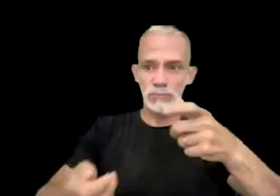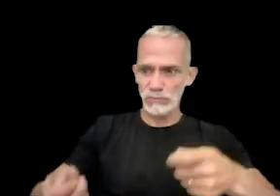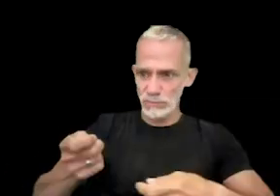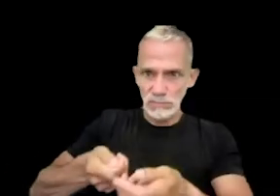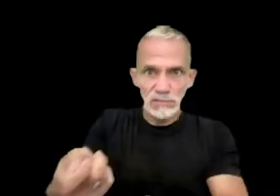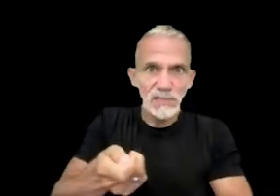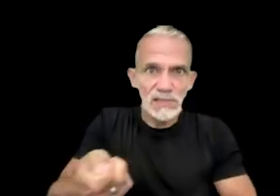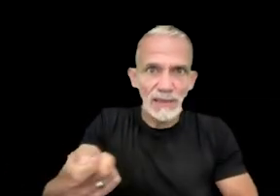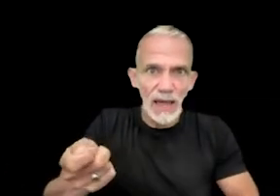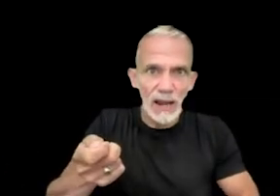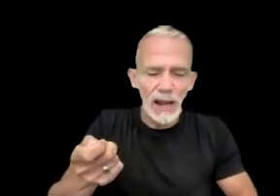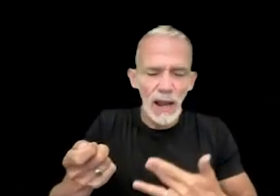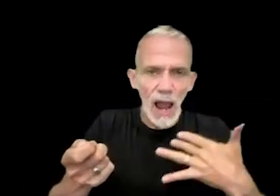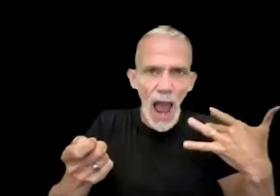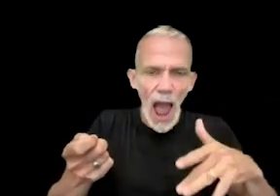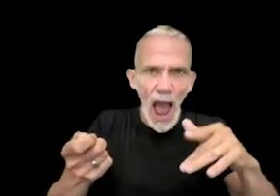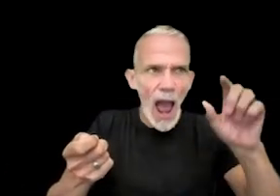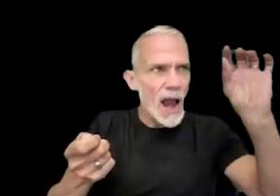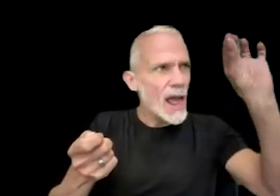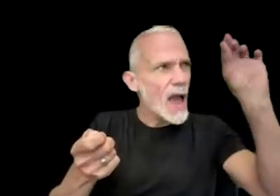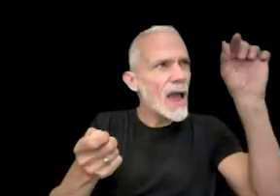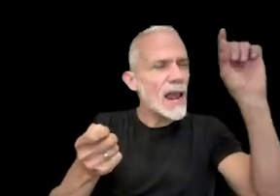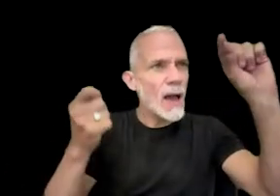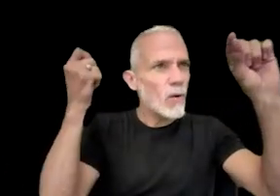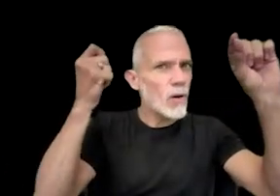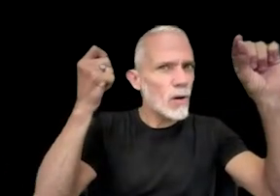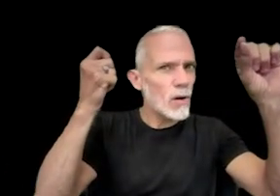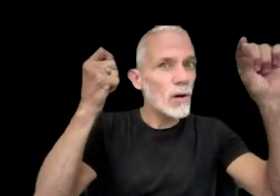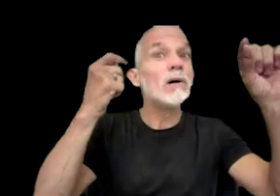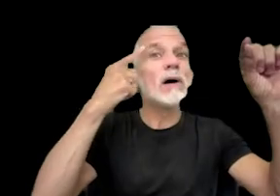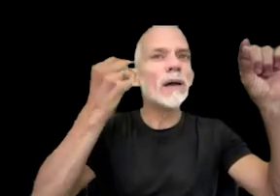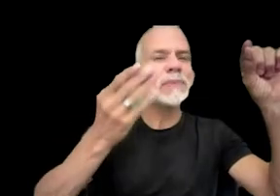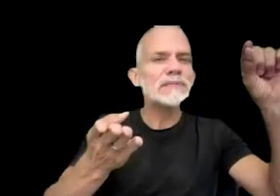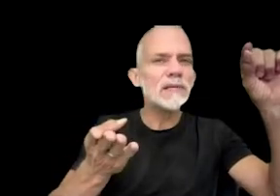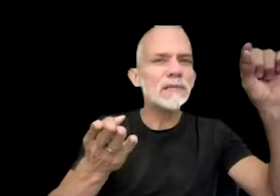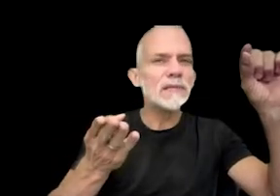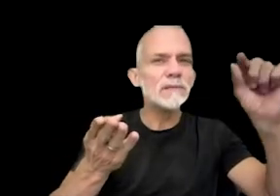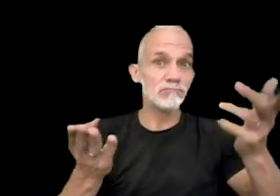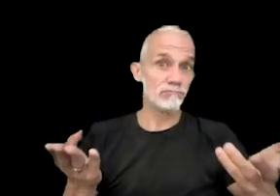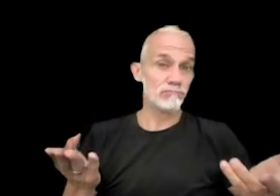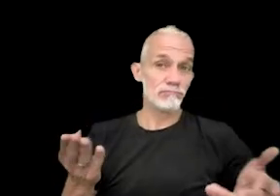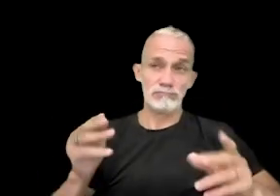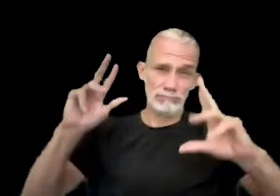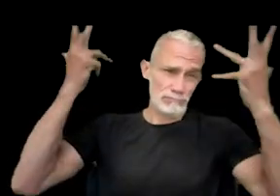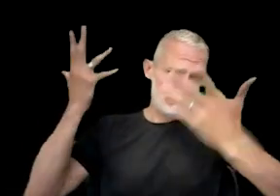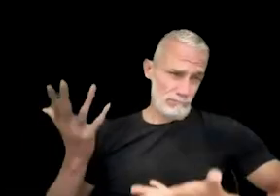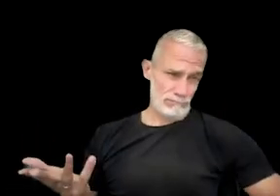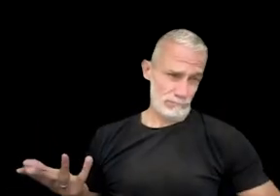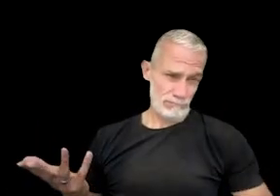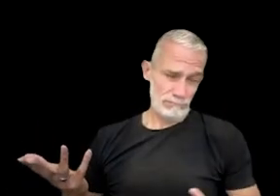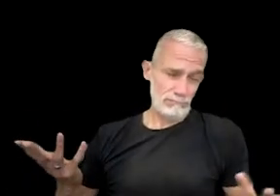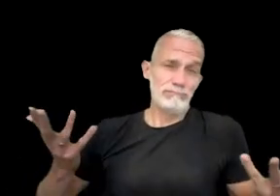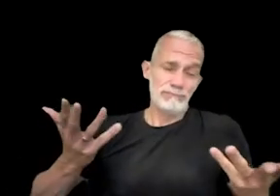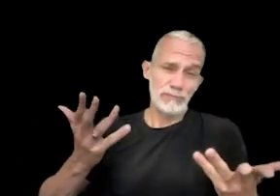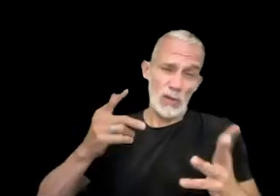ese. ¿Cómo piensan que me va a ir? ¿No? Mal,